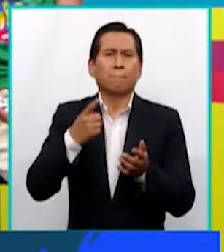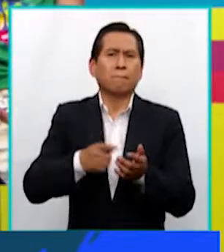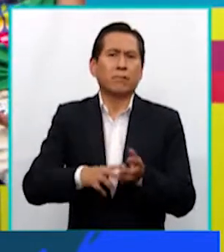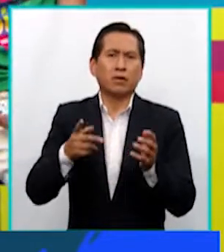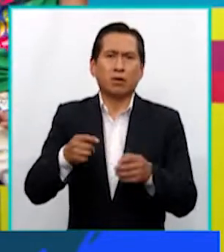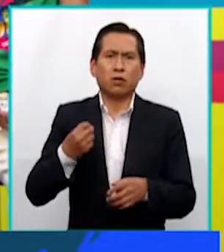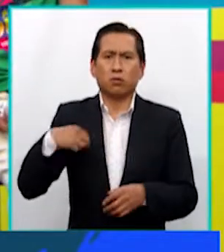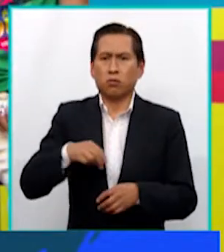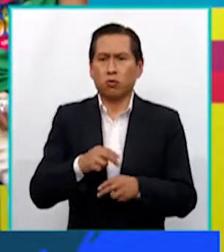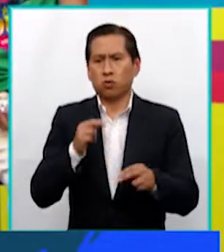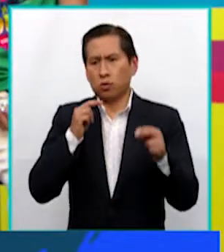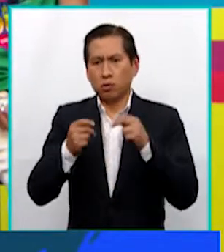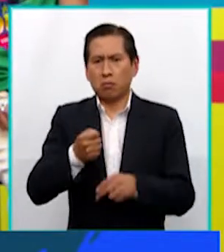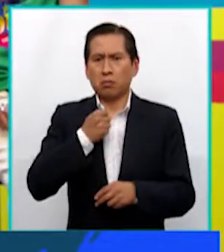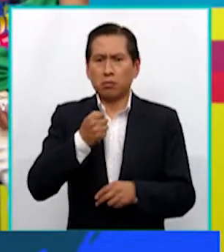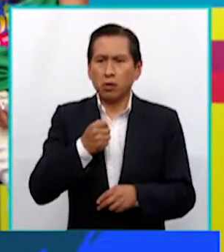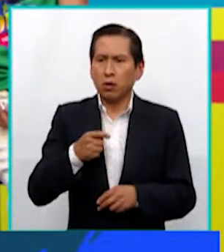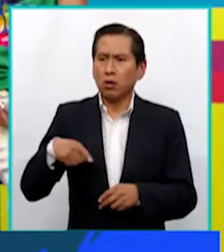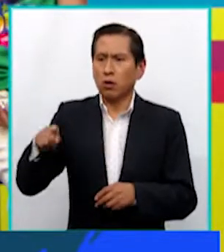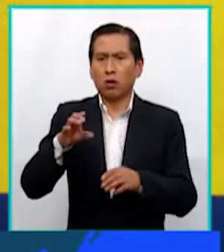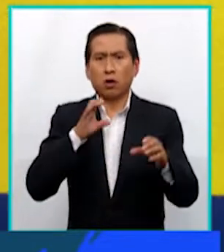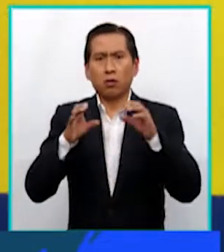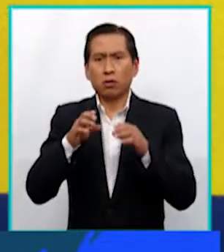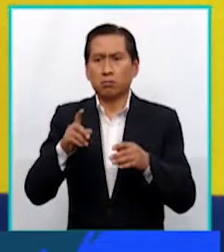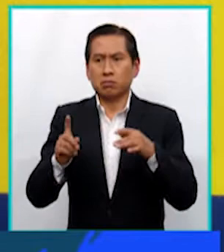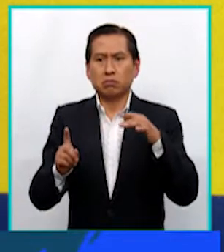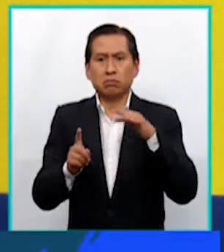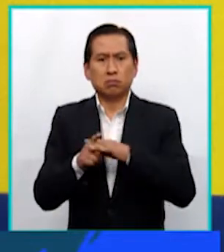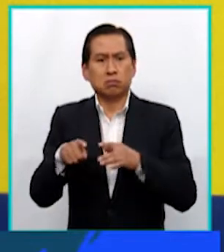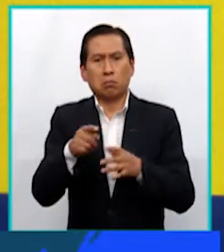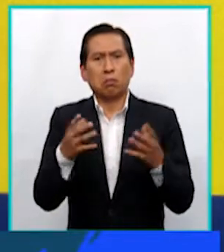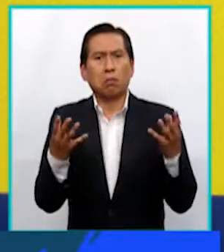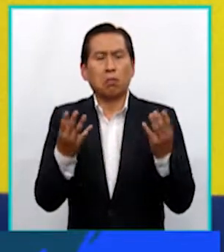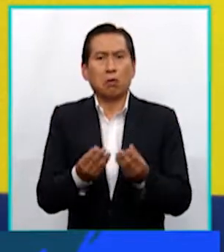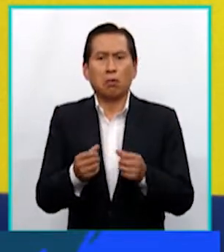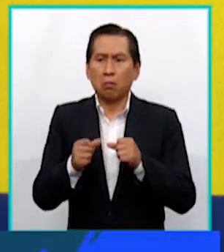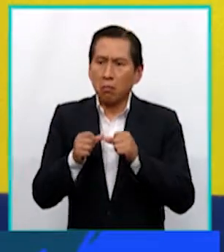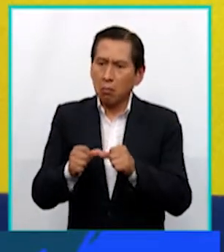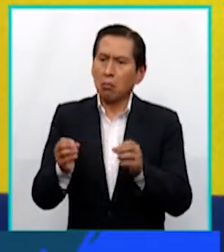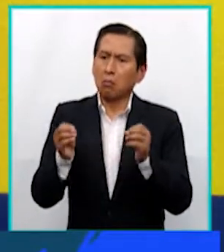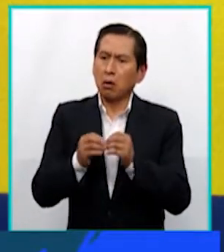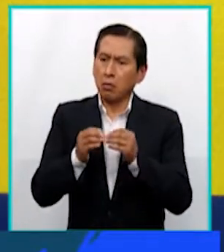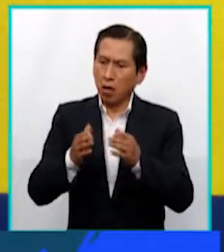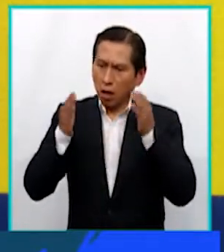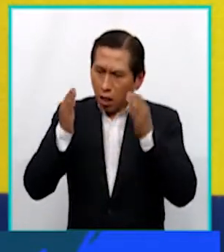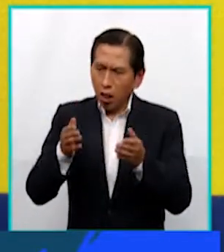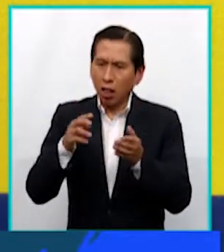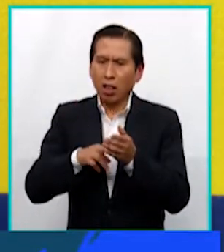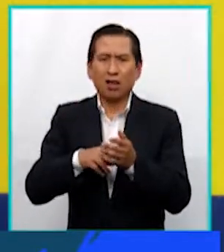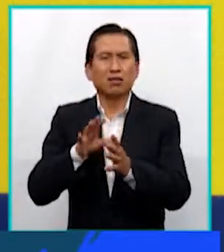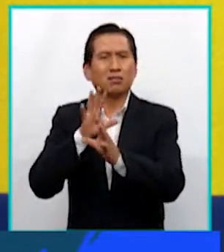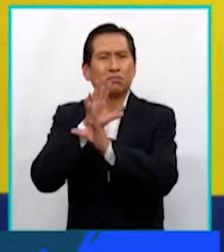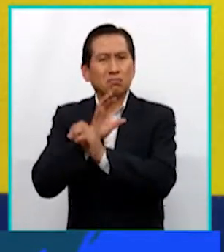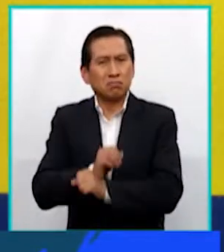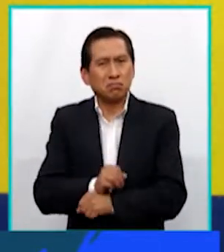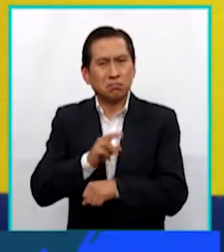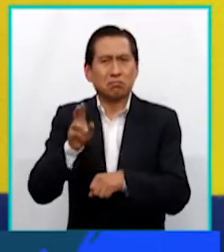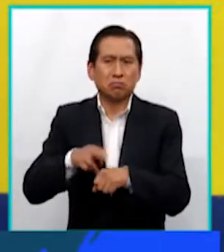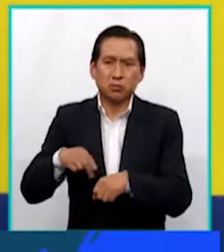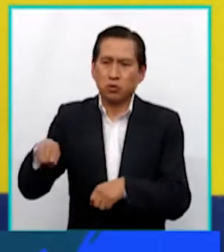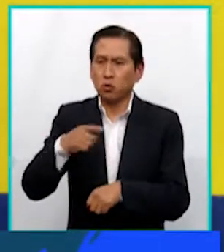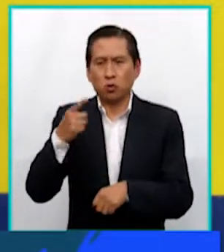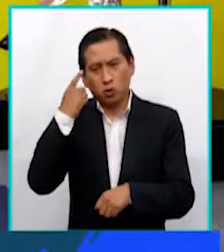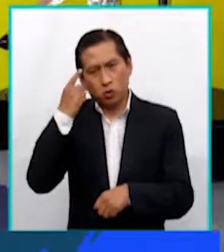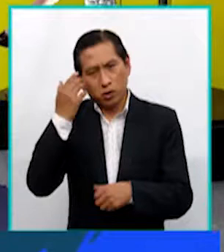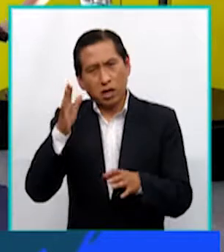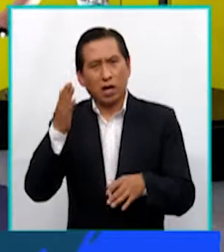la prensa o de otros espacios de comunicación son los que menos aparecen. Seguimos todavía yendo por la línea de lo tradicional, de lo